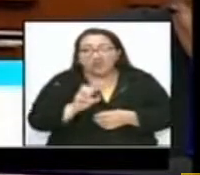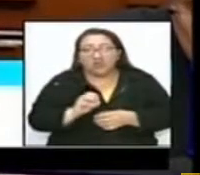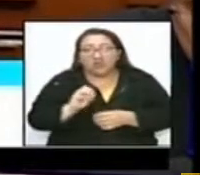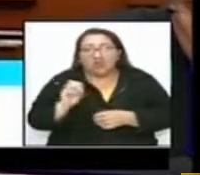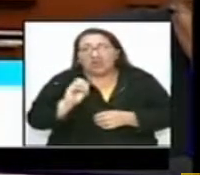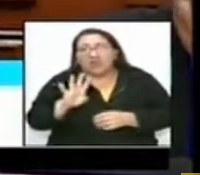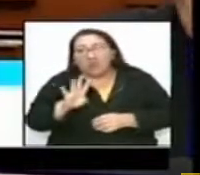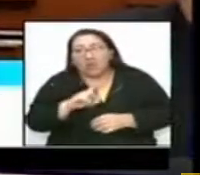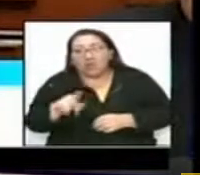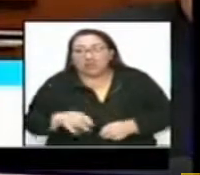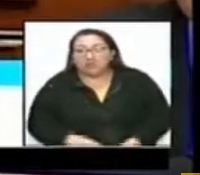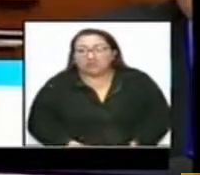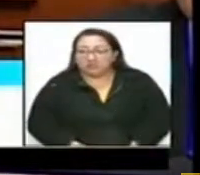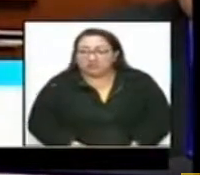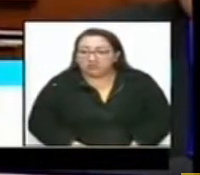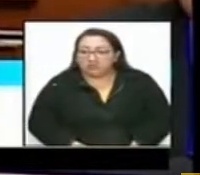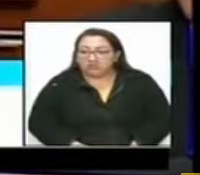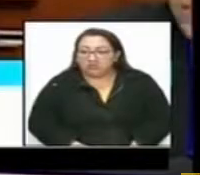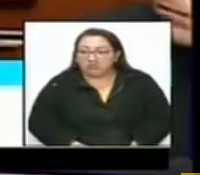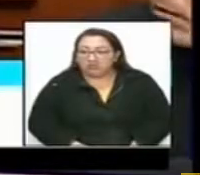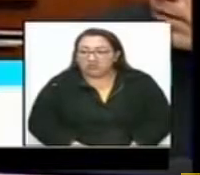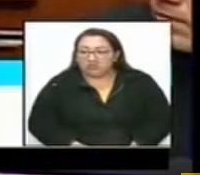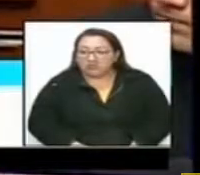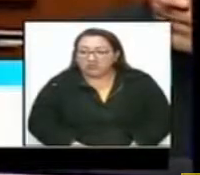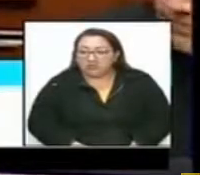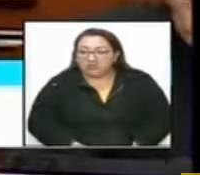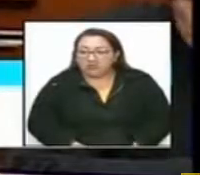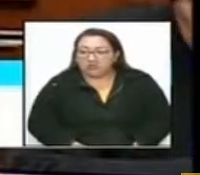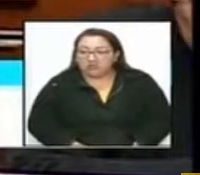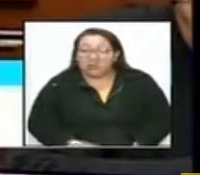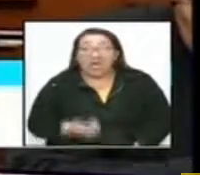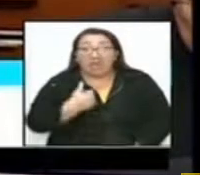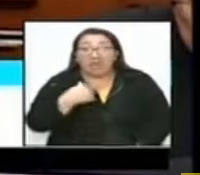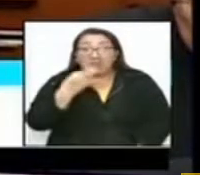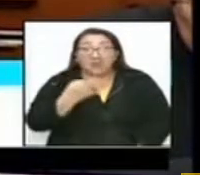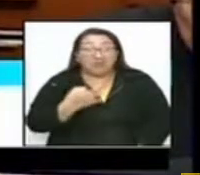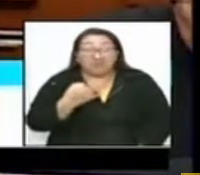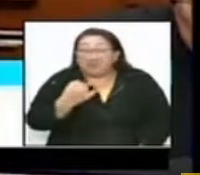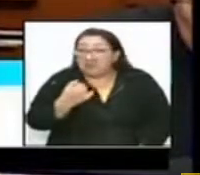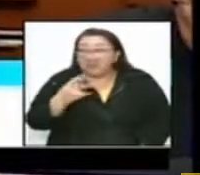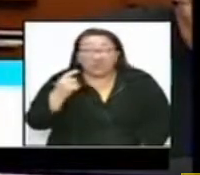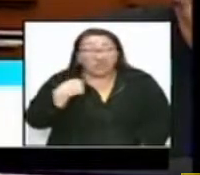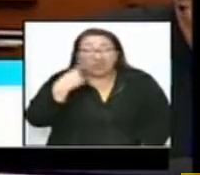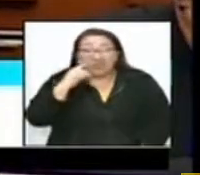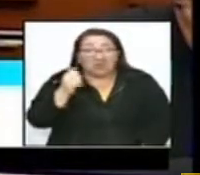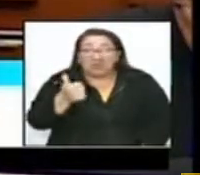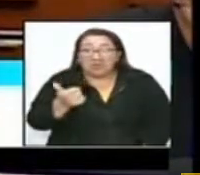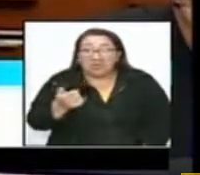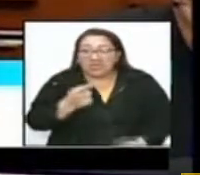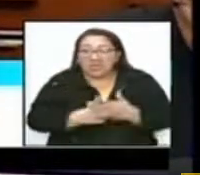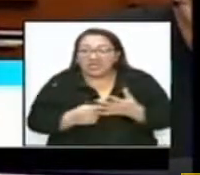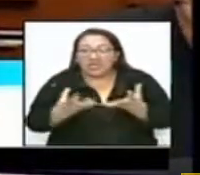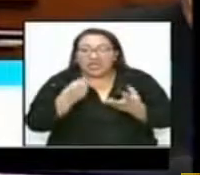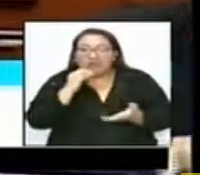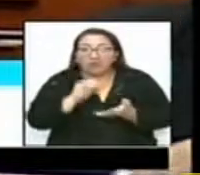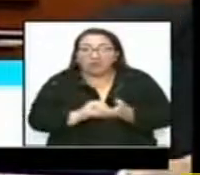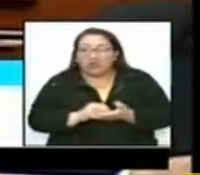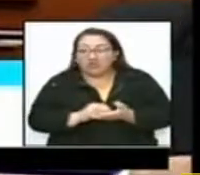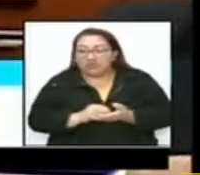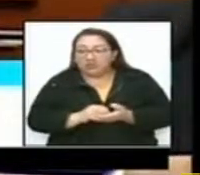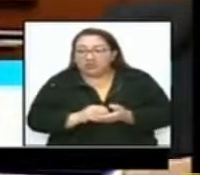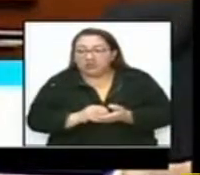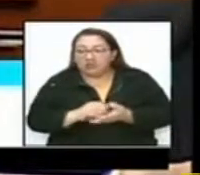cuatro ejecutivos y creo que no se ve claro fernando en la reunión que hemos tenido con el presidente de la república que los proyectos de